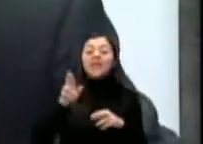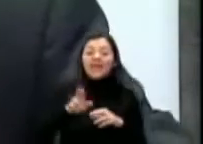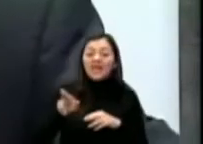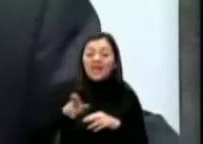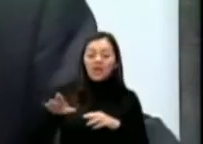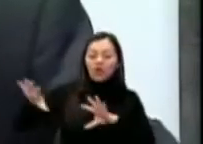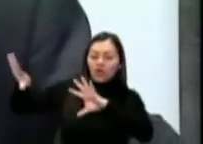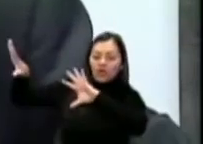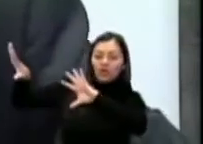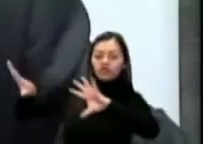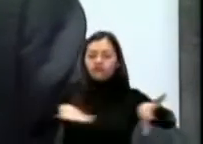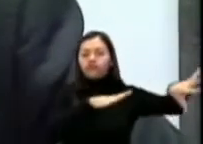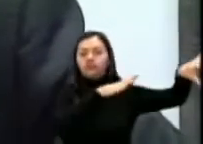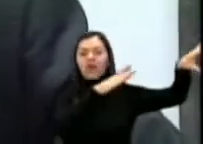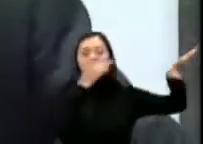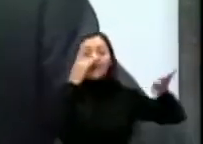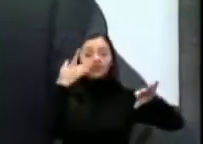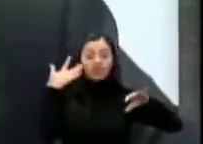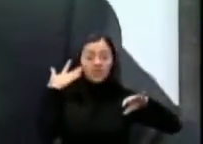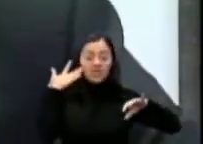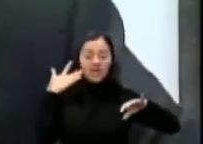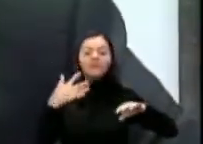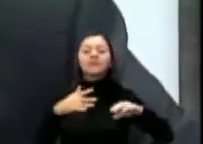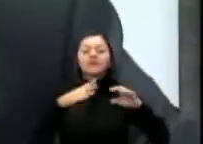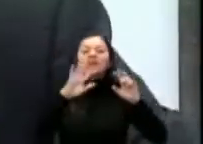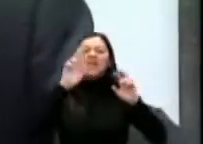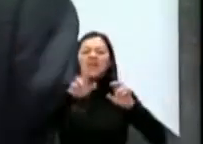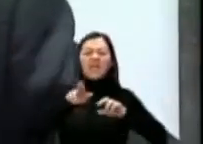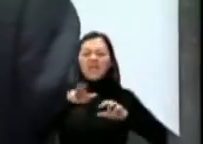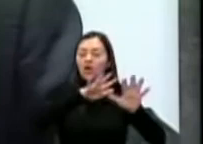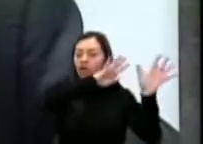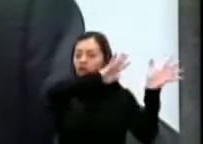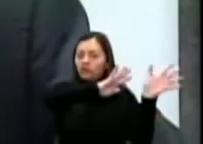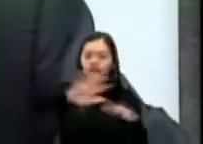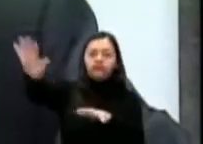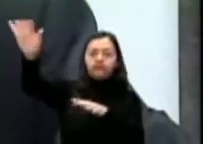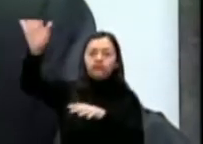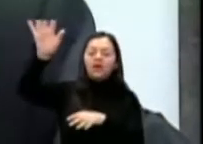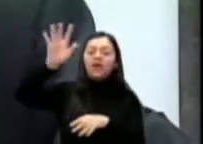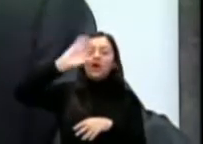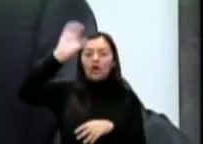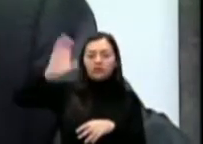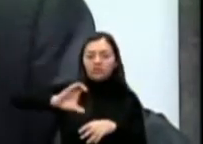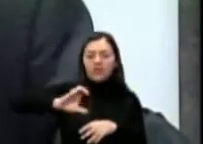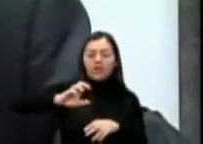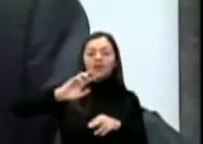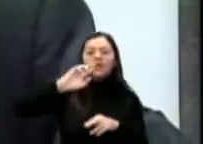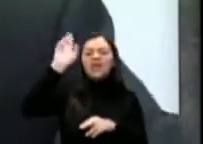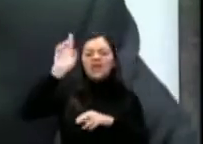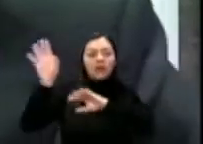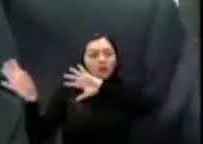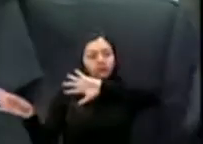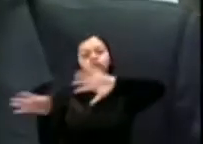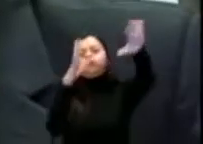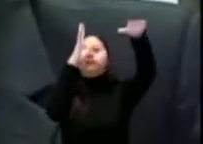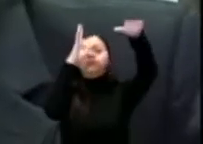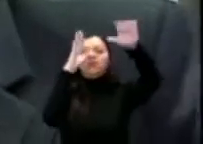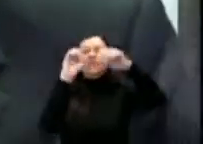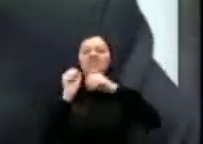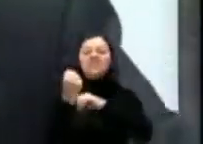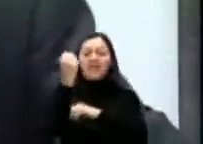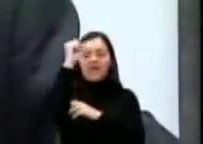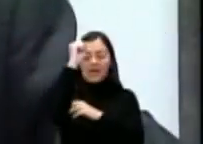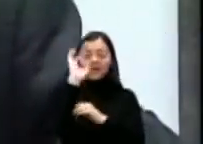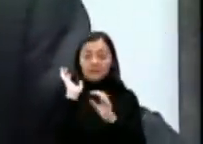miran hacia el océano pacífico por ejemplo la cuenca del paute los proyectos hidroeléctricos del pauta integral todos miran hacia la